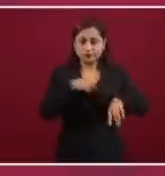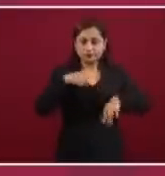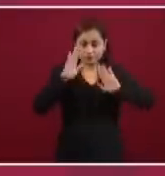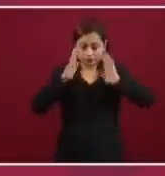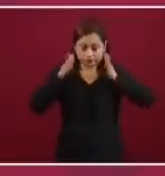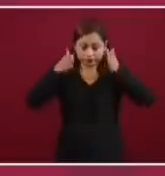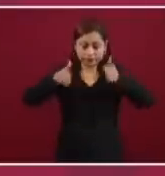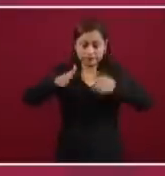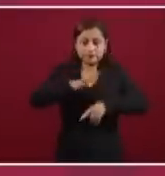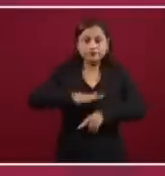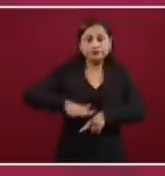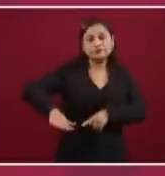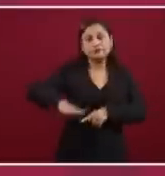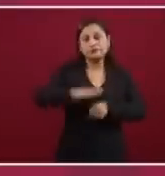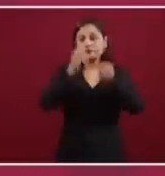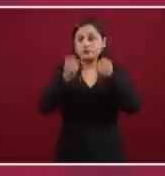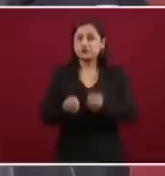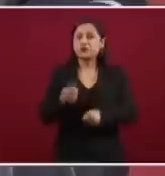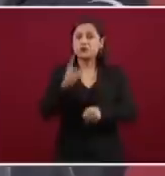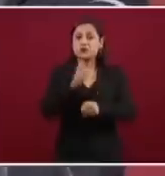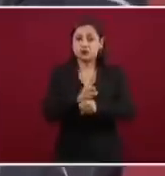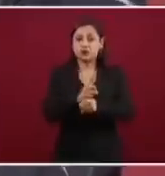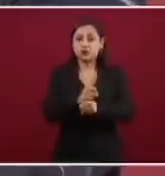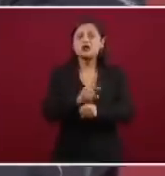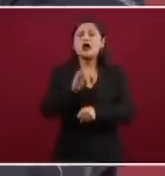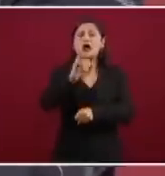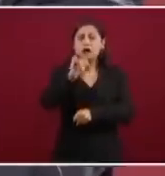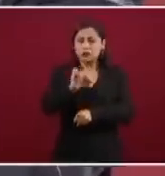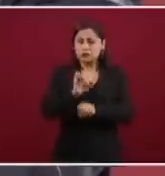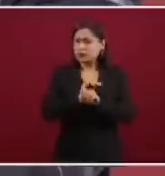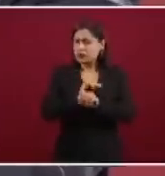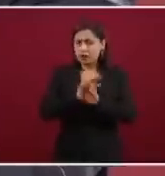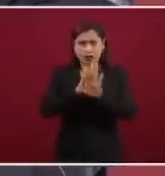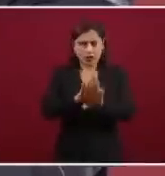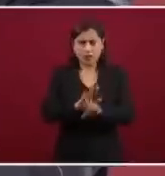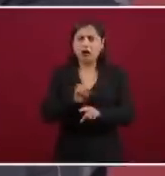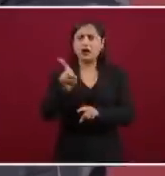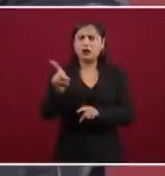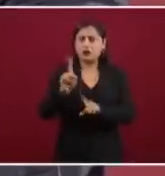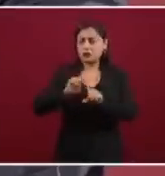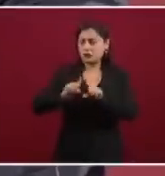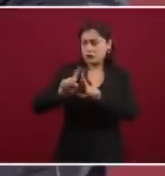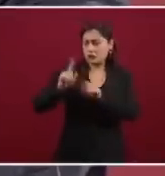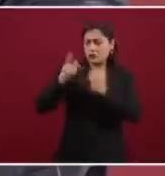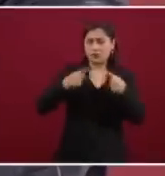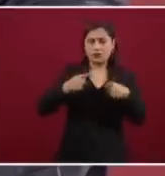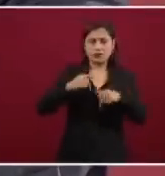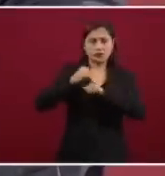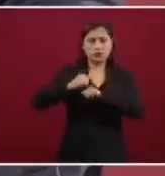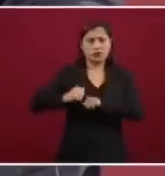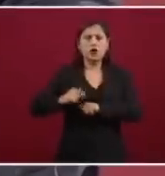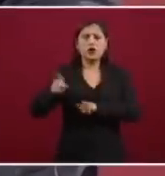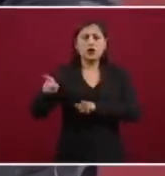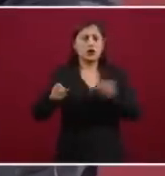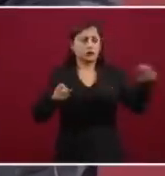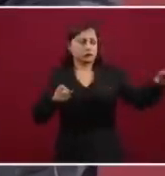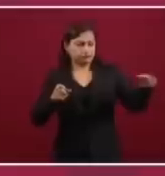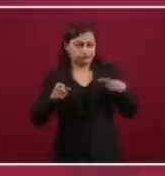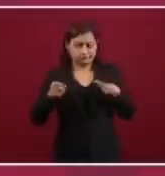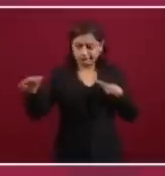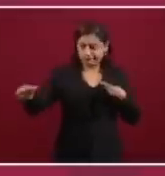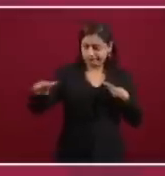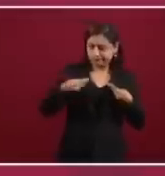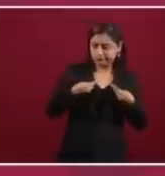No quiere decir que no me entere y que no me